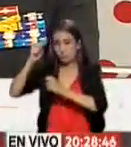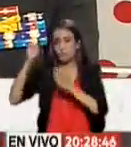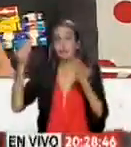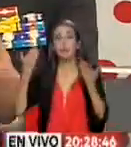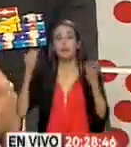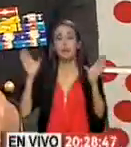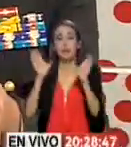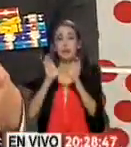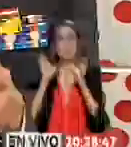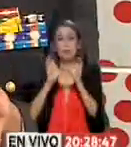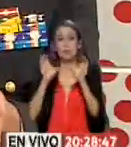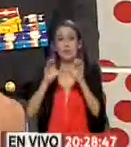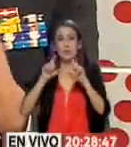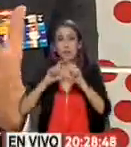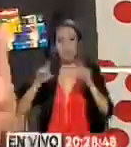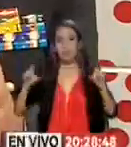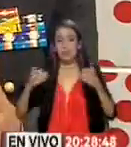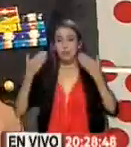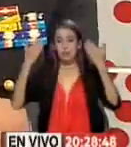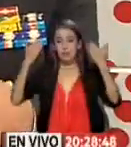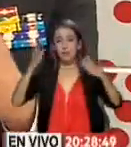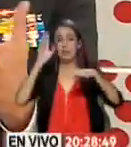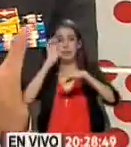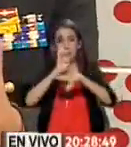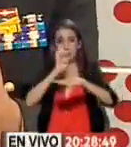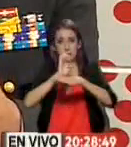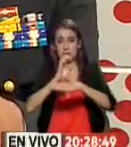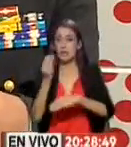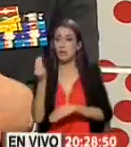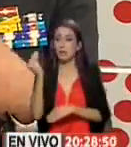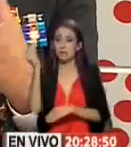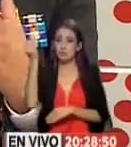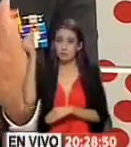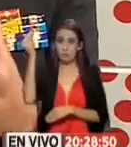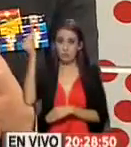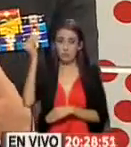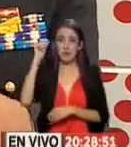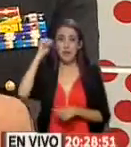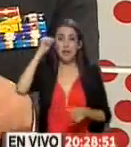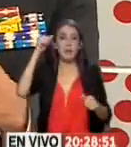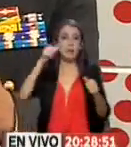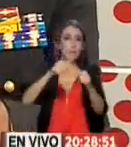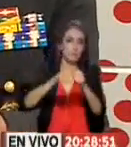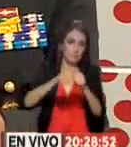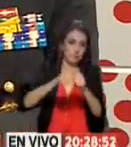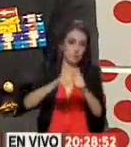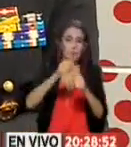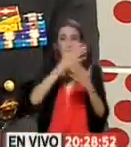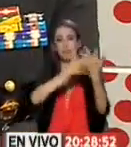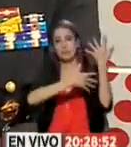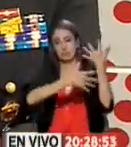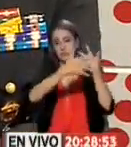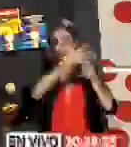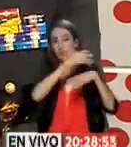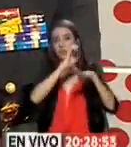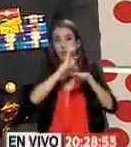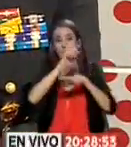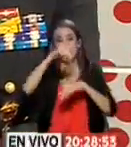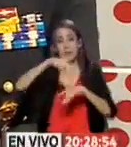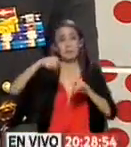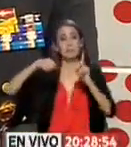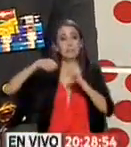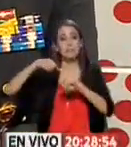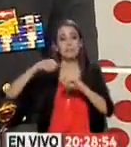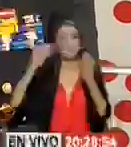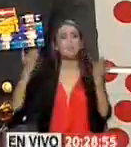que se va a homenajear a la patria, a los jóvenes, a la memoria, a la historia. Aquí en la ciudad de Quito lo